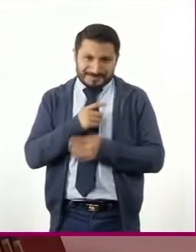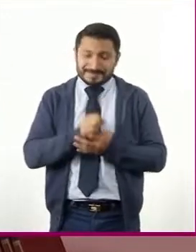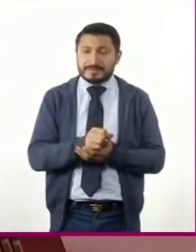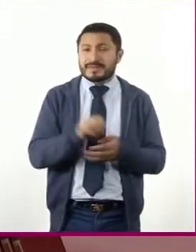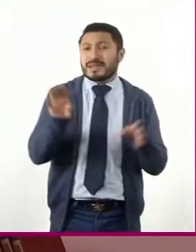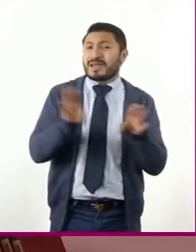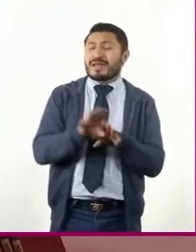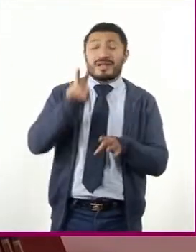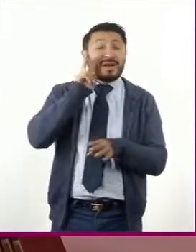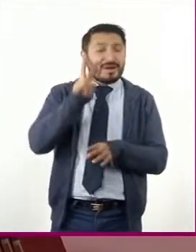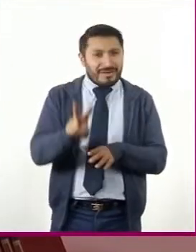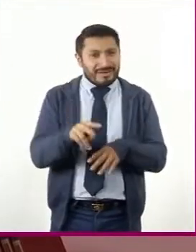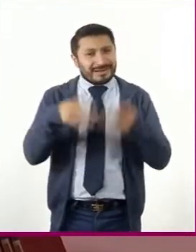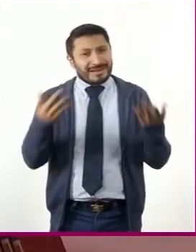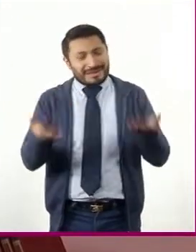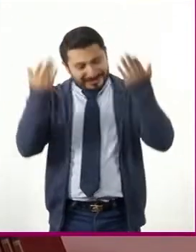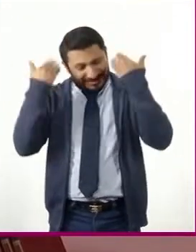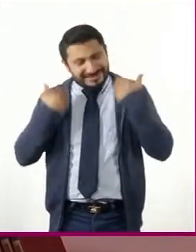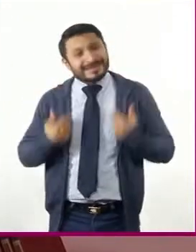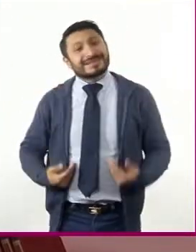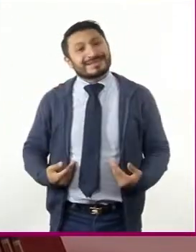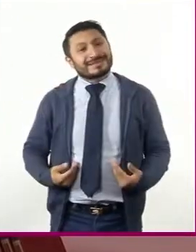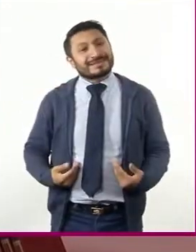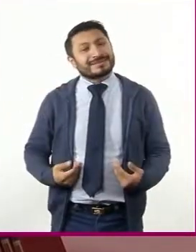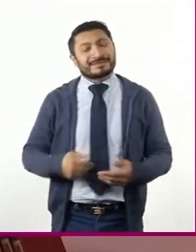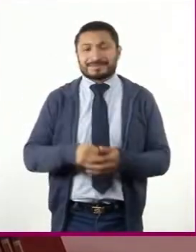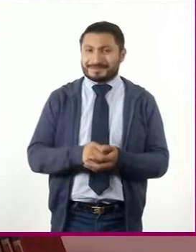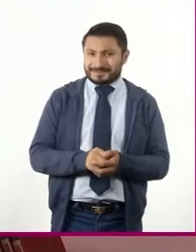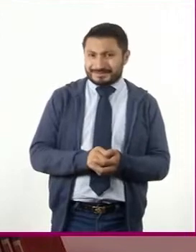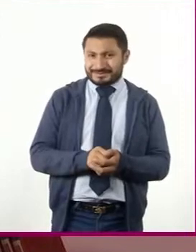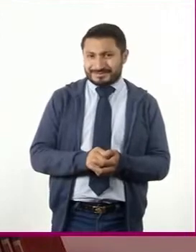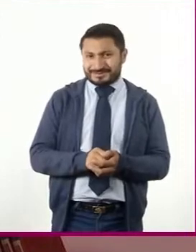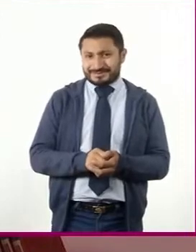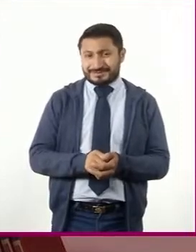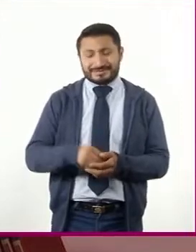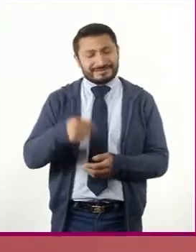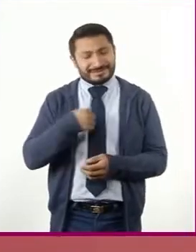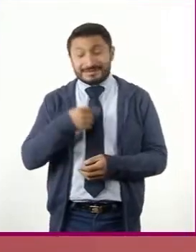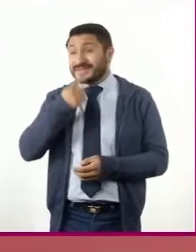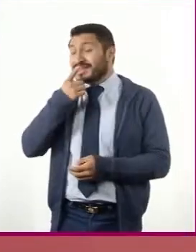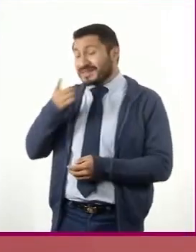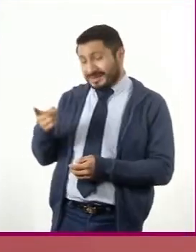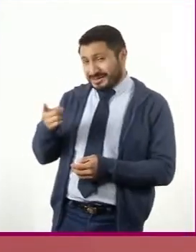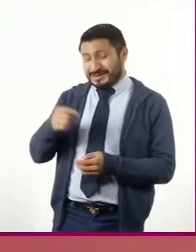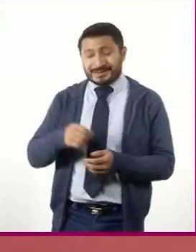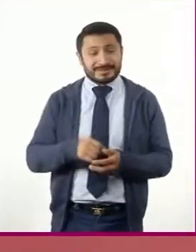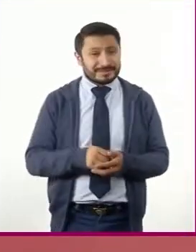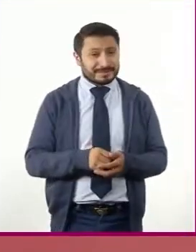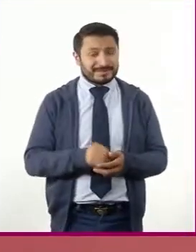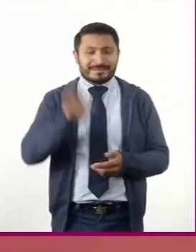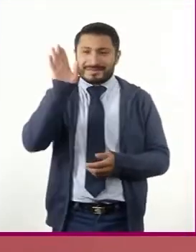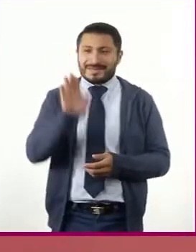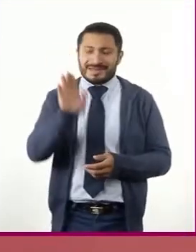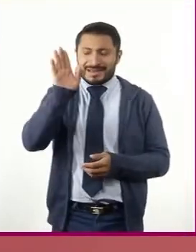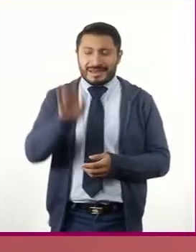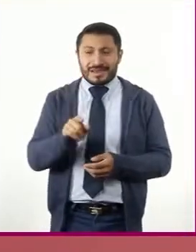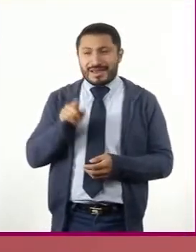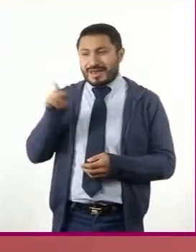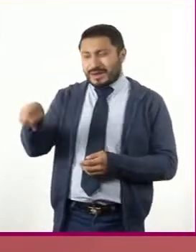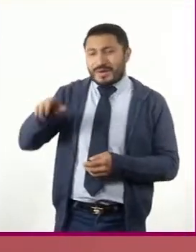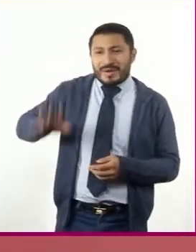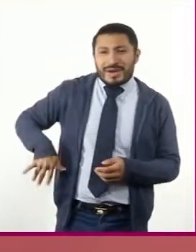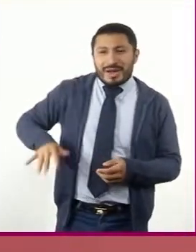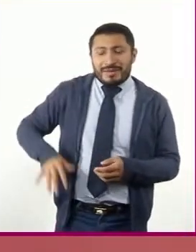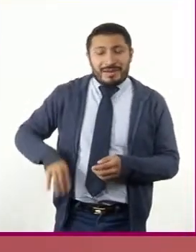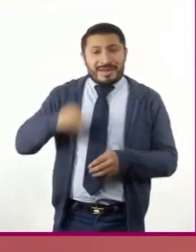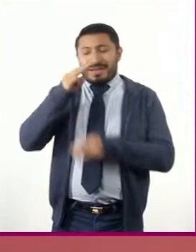te parece ahora de mí, Abindarráez? Yo la dije: paréceme que acabáis de vencer